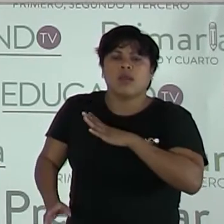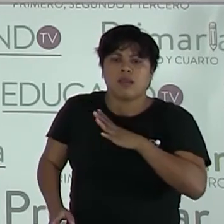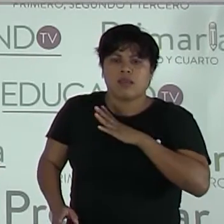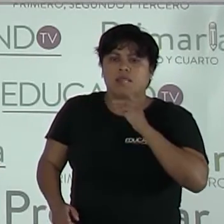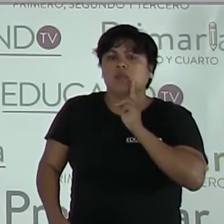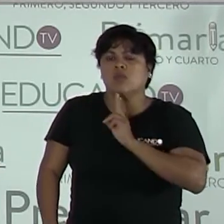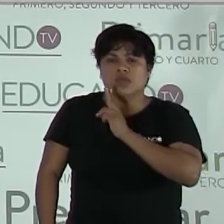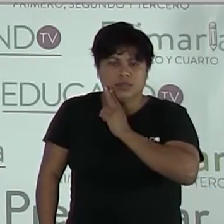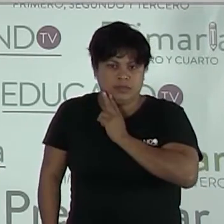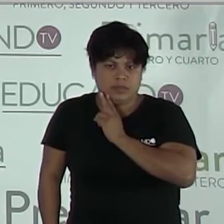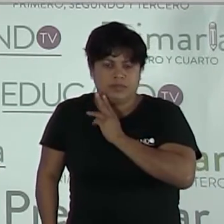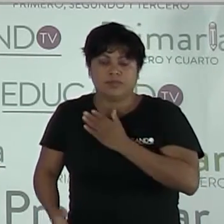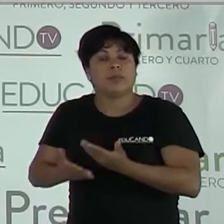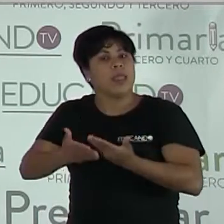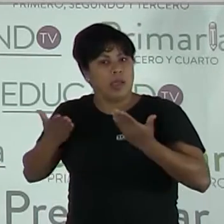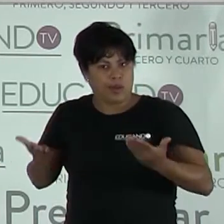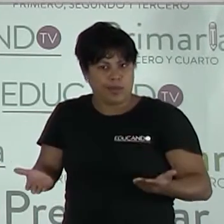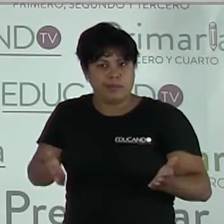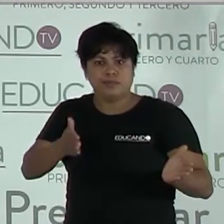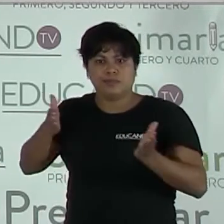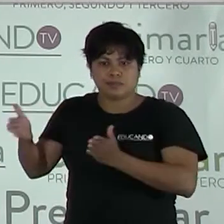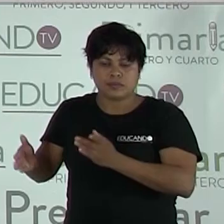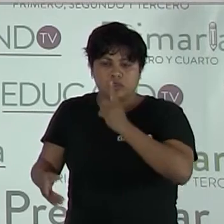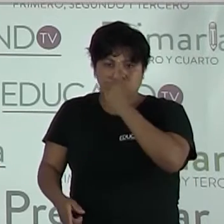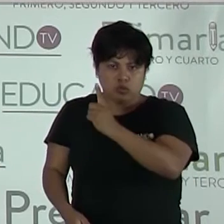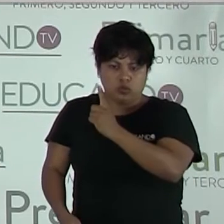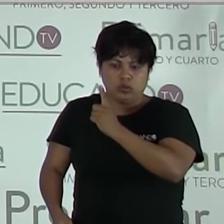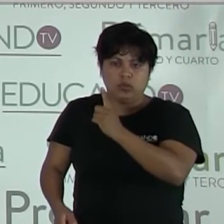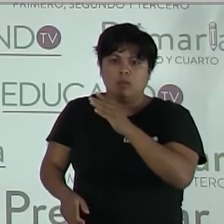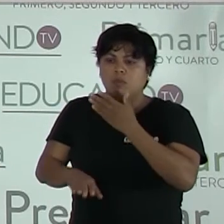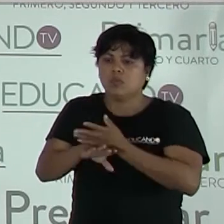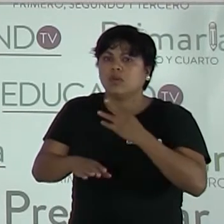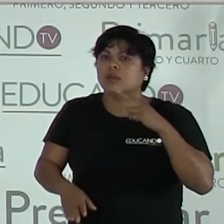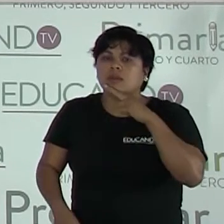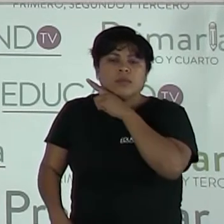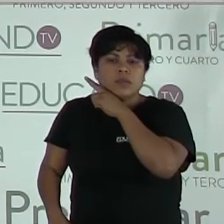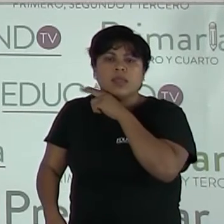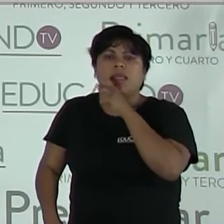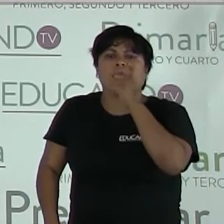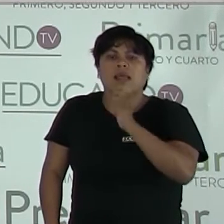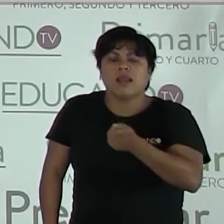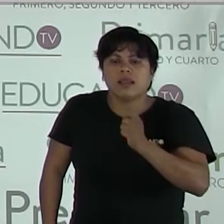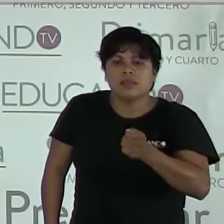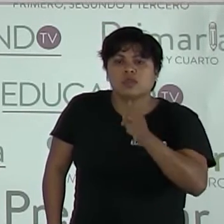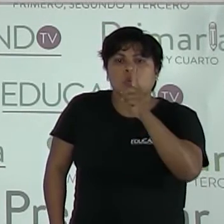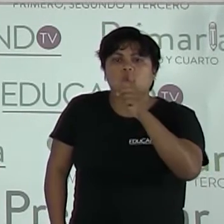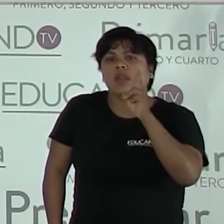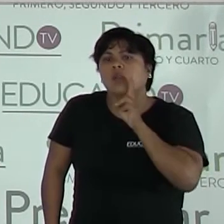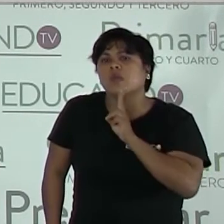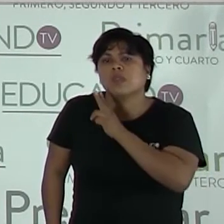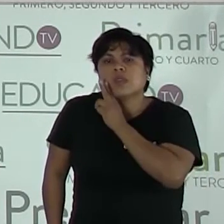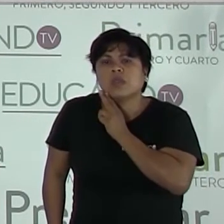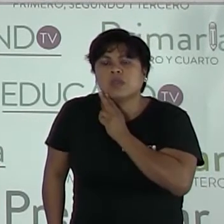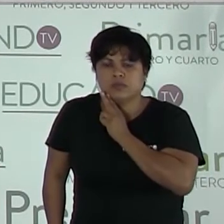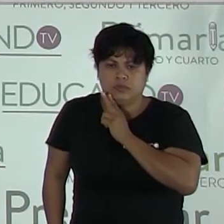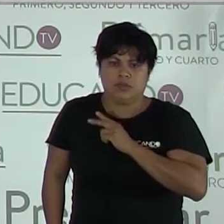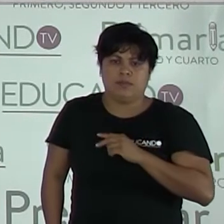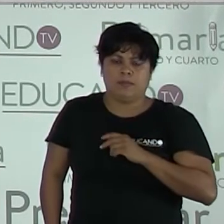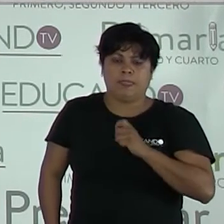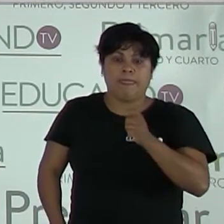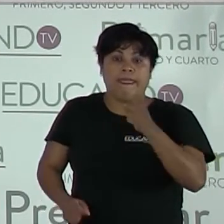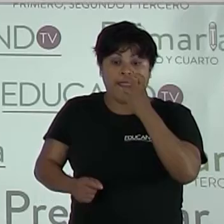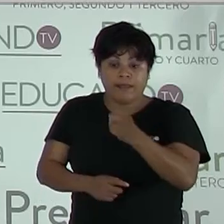originó dicha noticia. Ahora bien, pasemos de una forma muy rápida a lo que es una noticia en